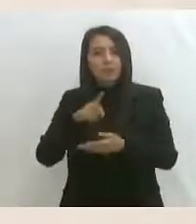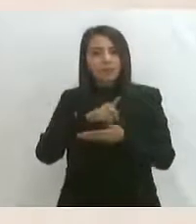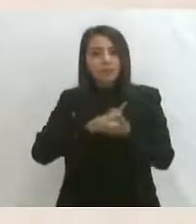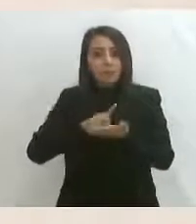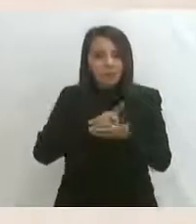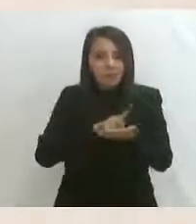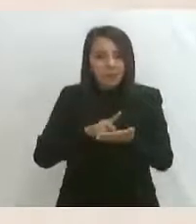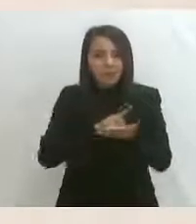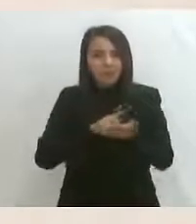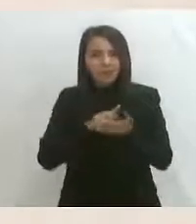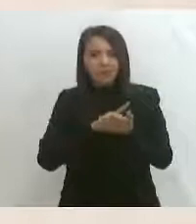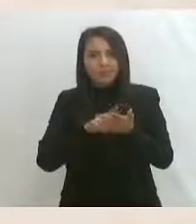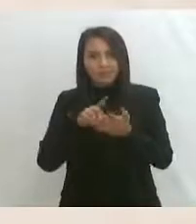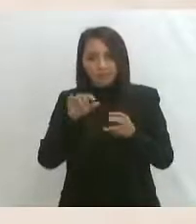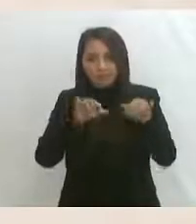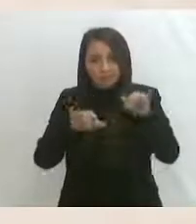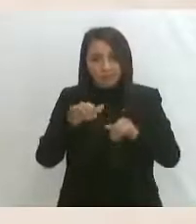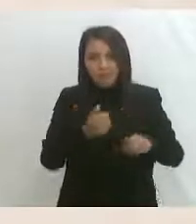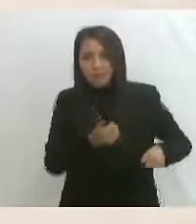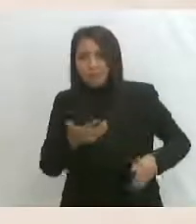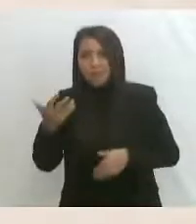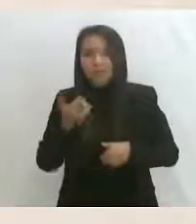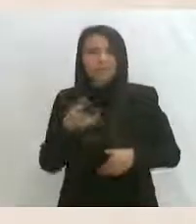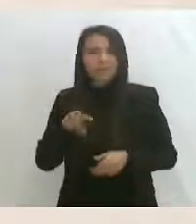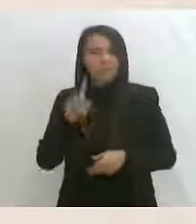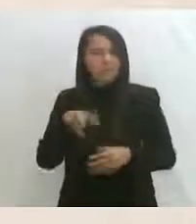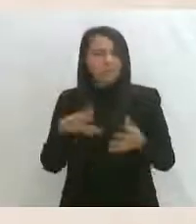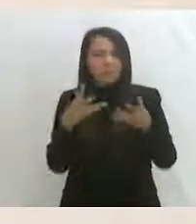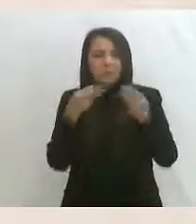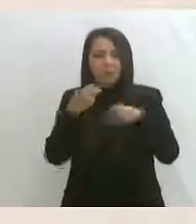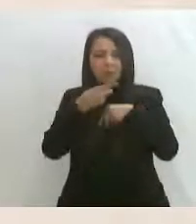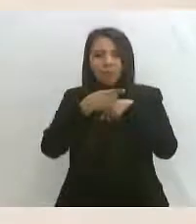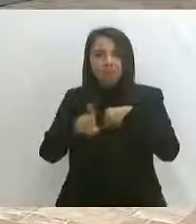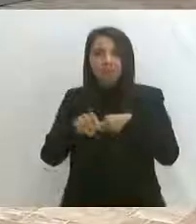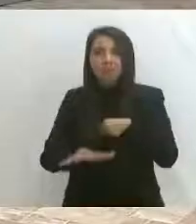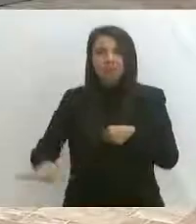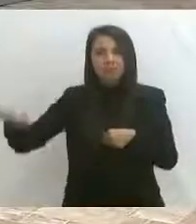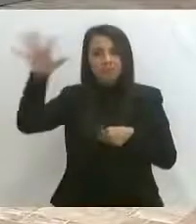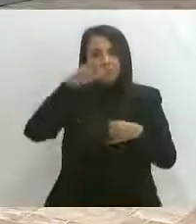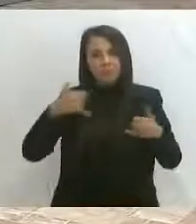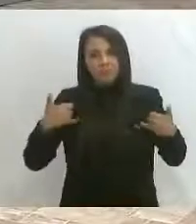tanto daño hacen a la juventud.